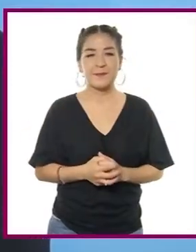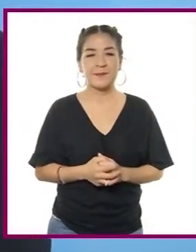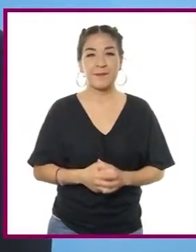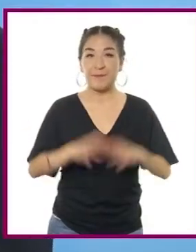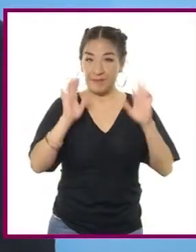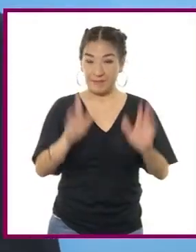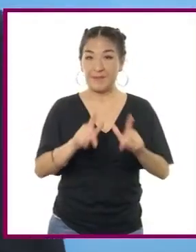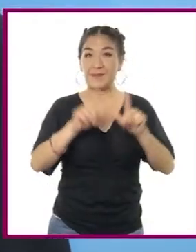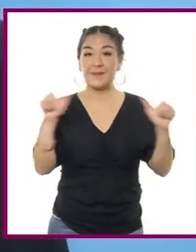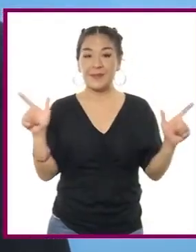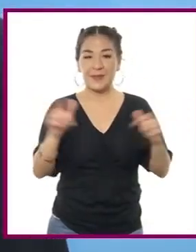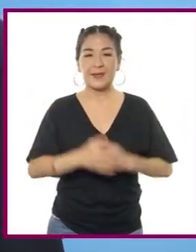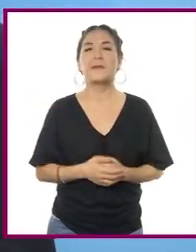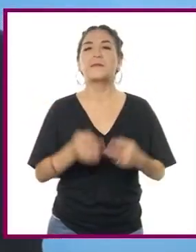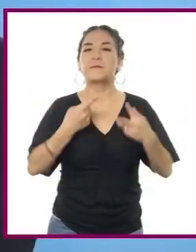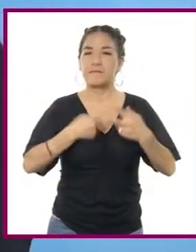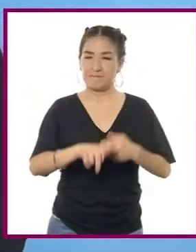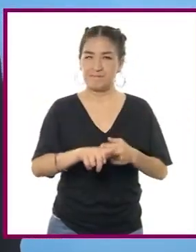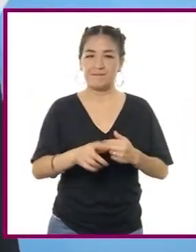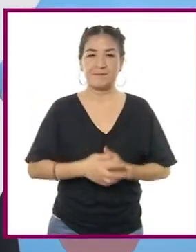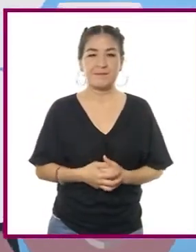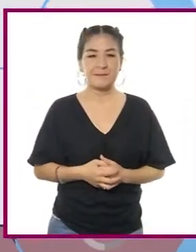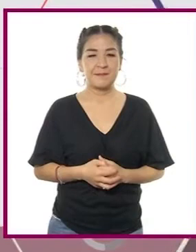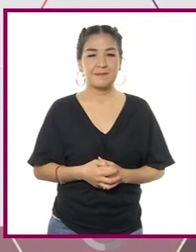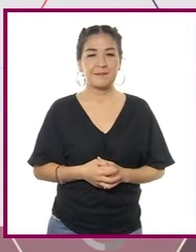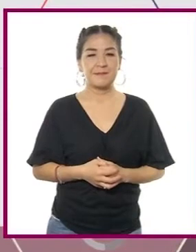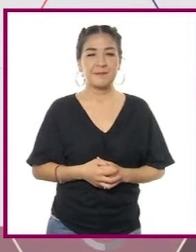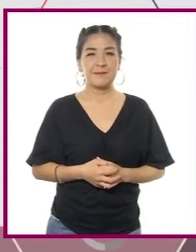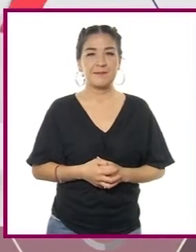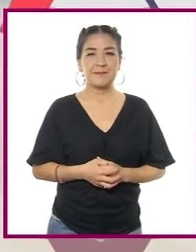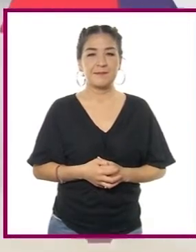¿Listas y listos? ¡Comenzamos!